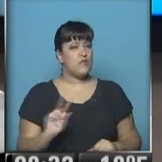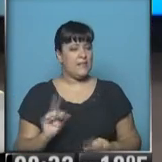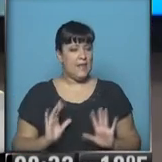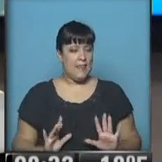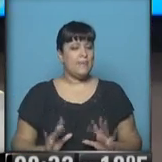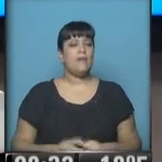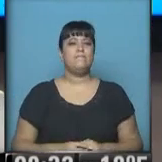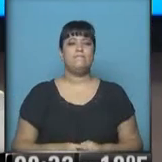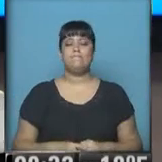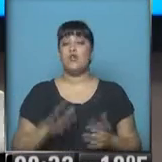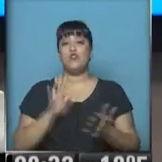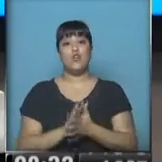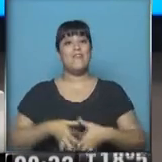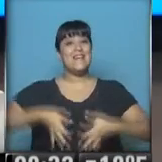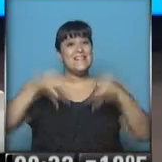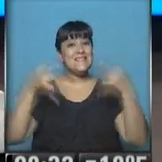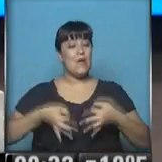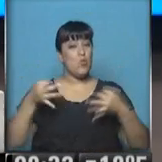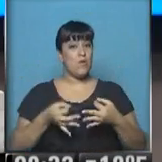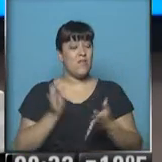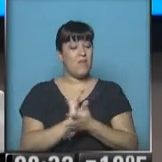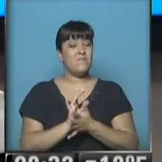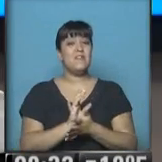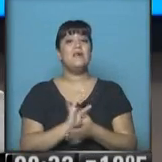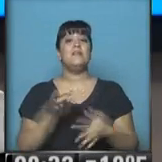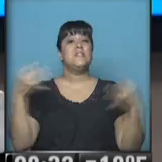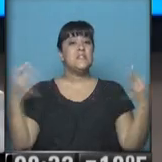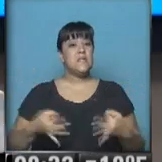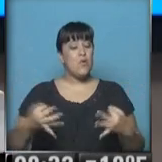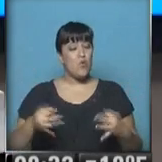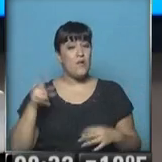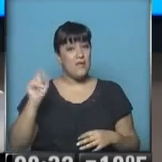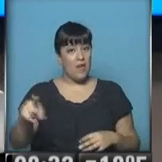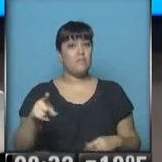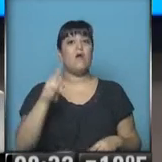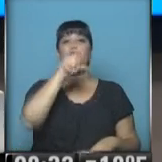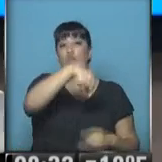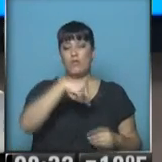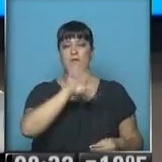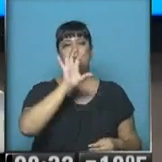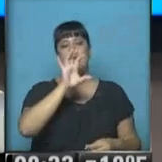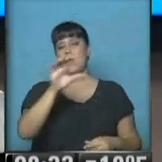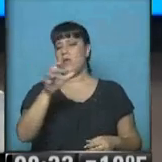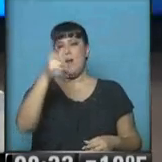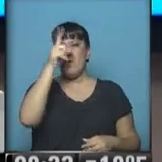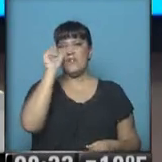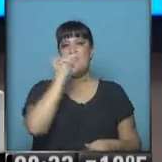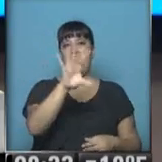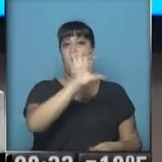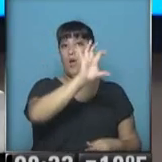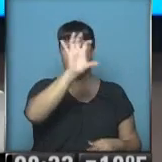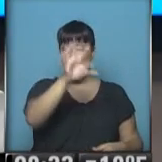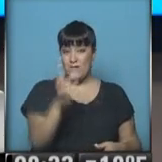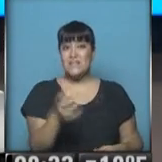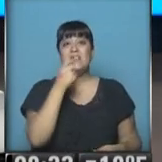que la seguridad es una la seguridad de los ciudadanos es una responsabilidad de las fuerzas provinciales y en esa materia si los gobernadores no